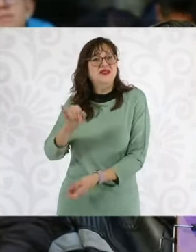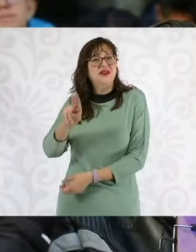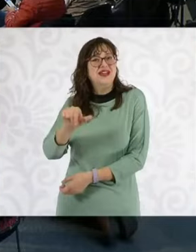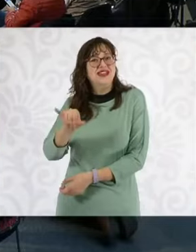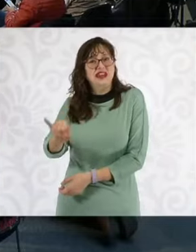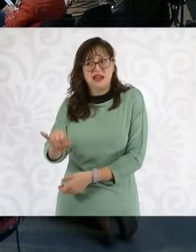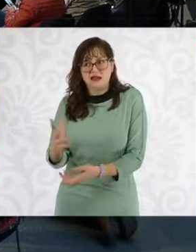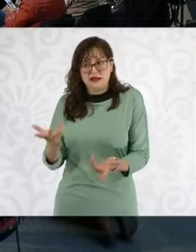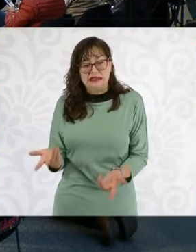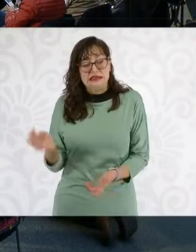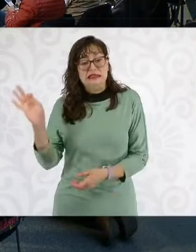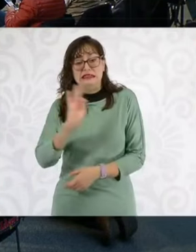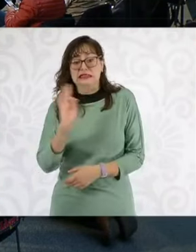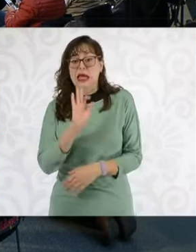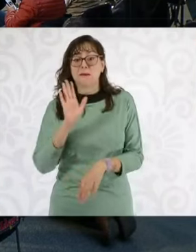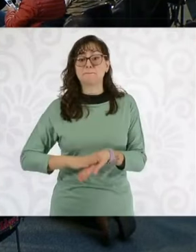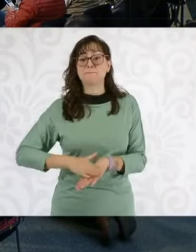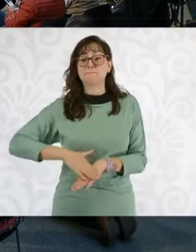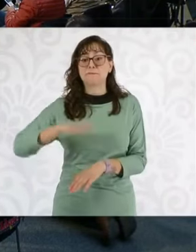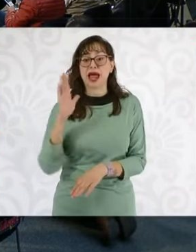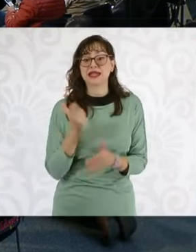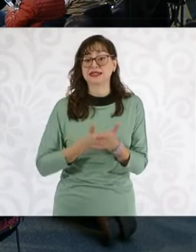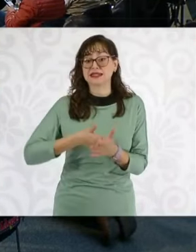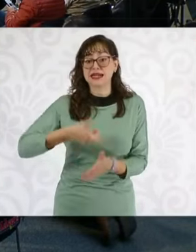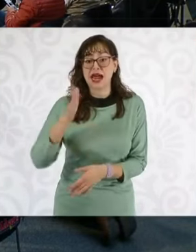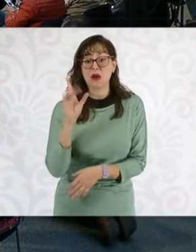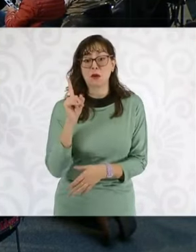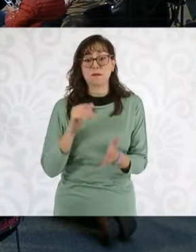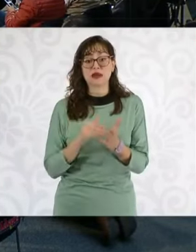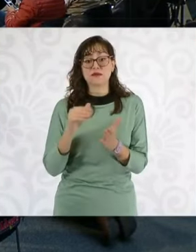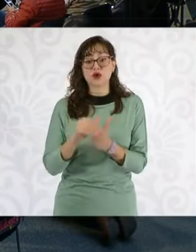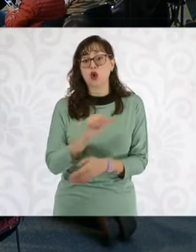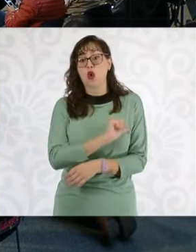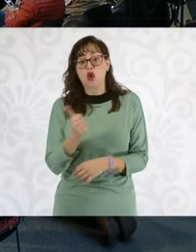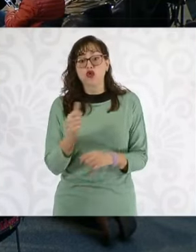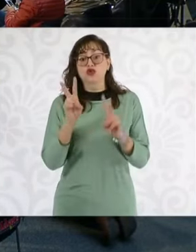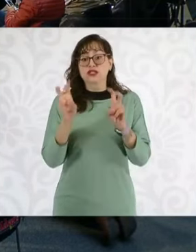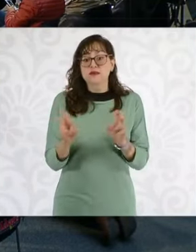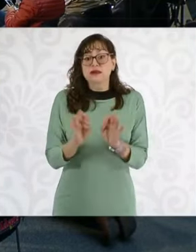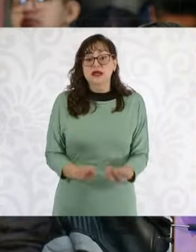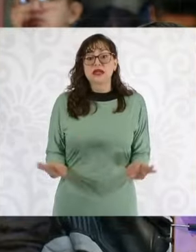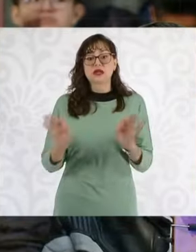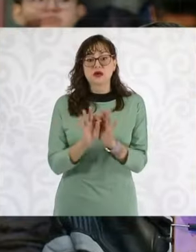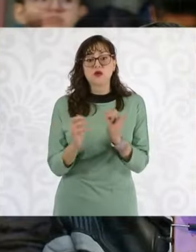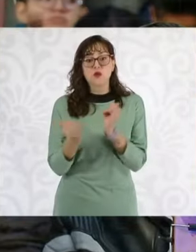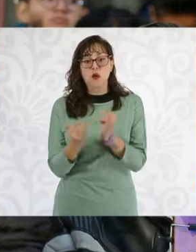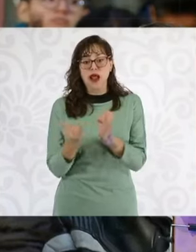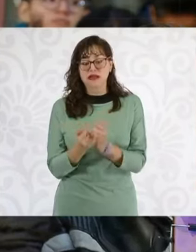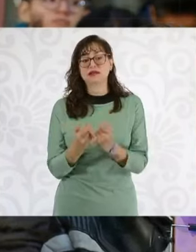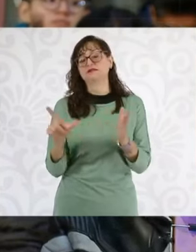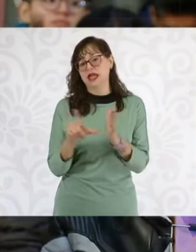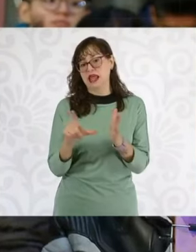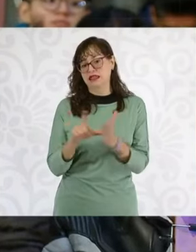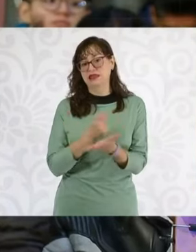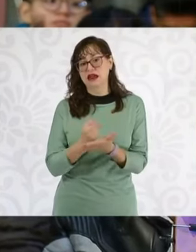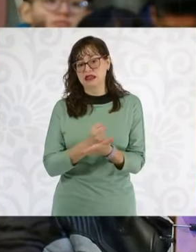supera los 1,000 millones de pesos que se han gastado en esto. Hay otros temas también importantes, se documenta el caso de las tarjetas American Express, que por